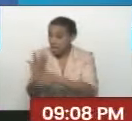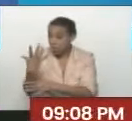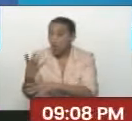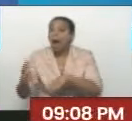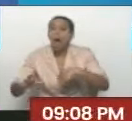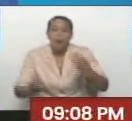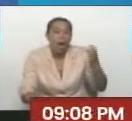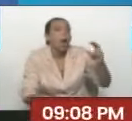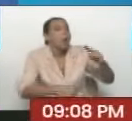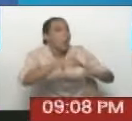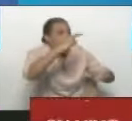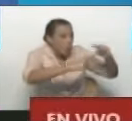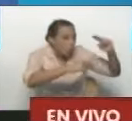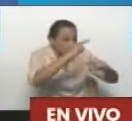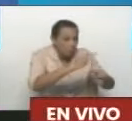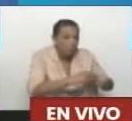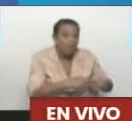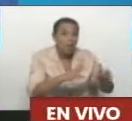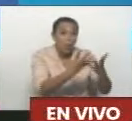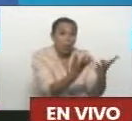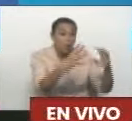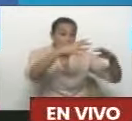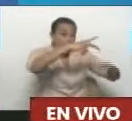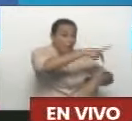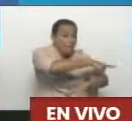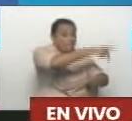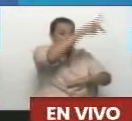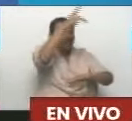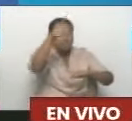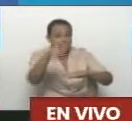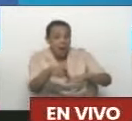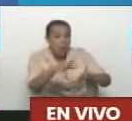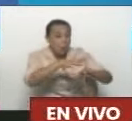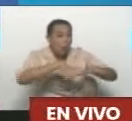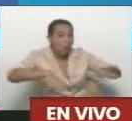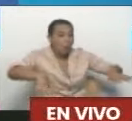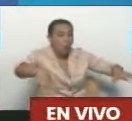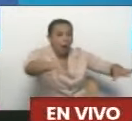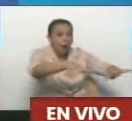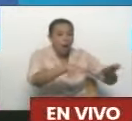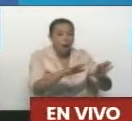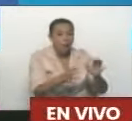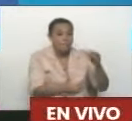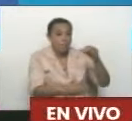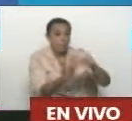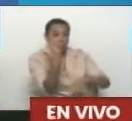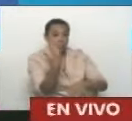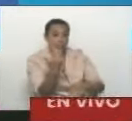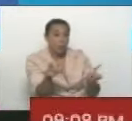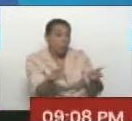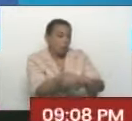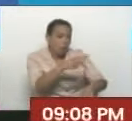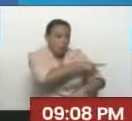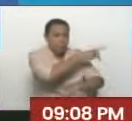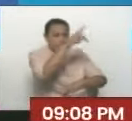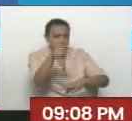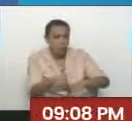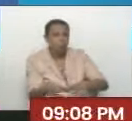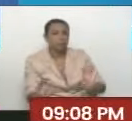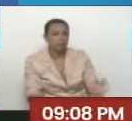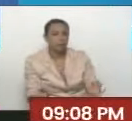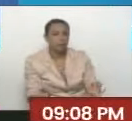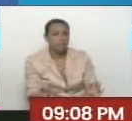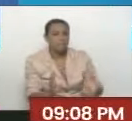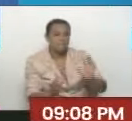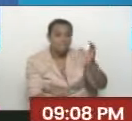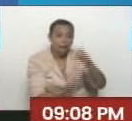Nosotros acabamos de construir una concha acústica nueva, que va a ser una concha acústica modelo. Ya estamos